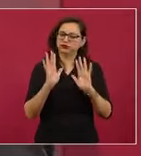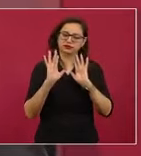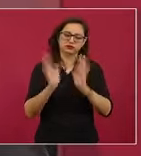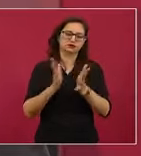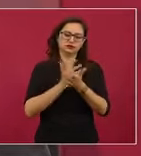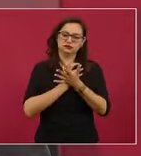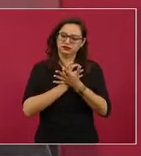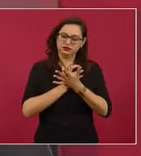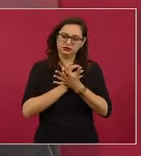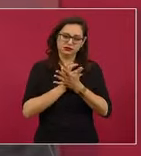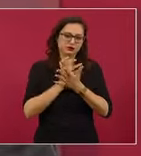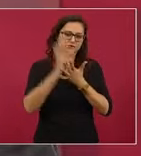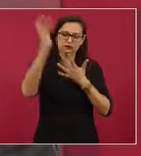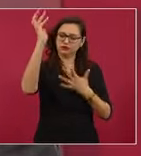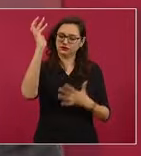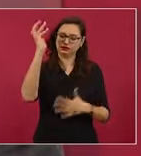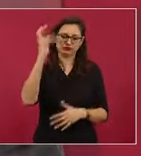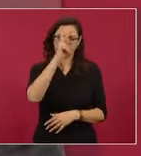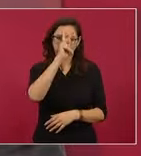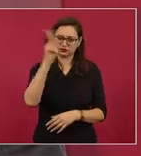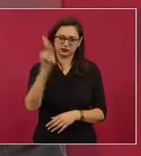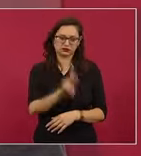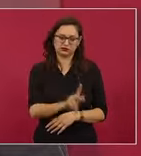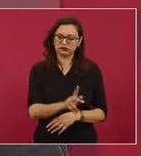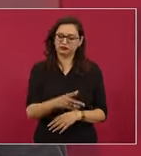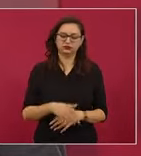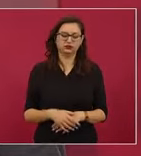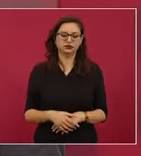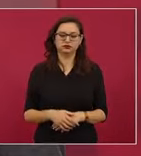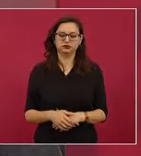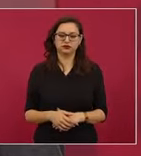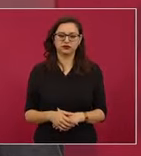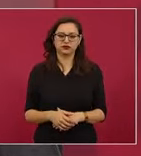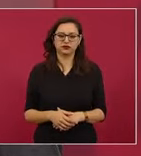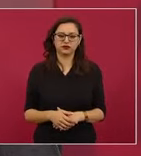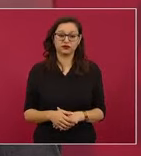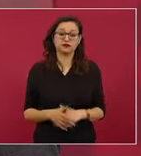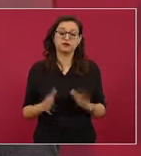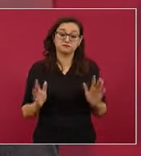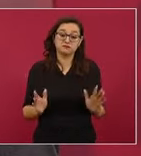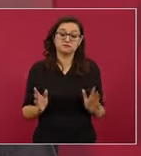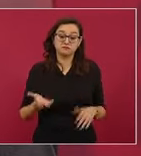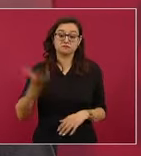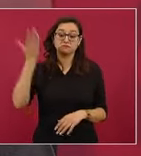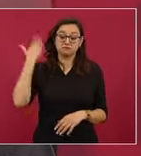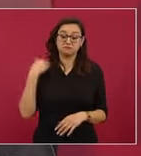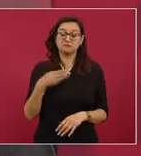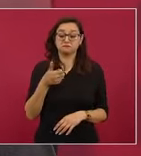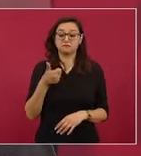una degradación por completo, por entero, pero así lo hacían.